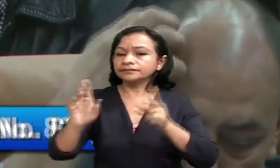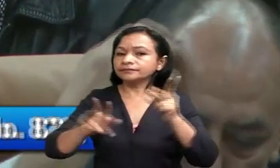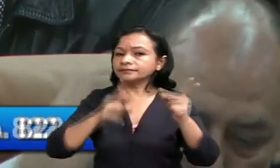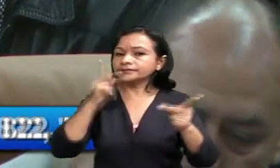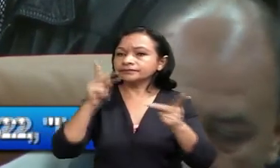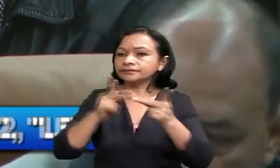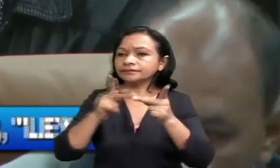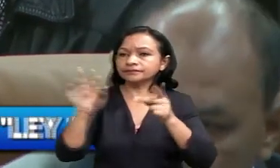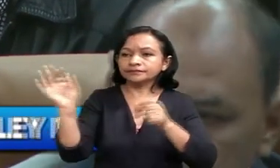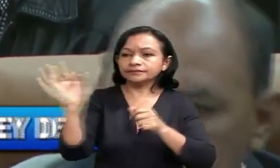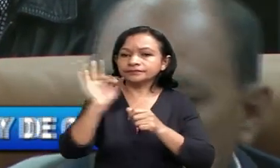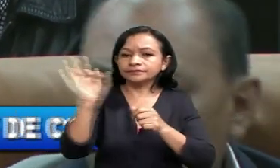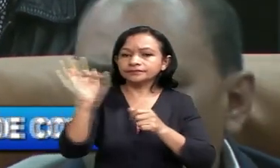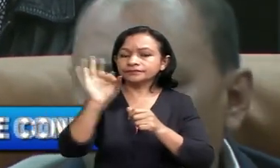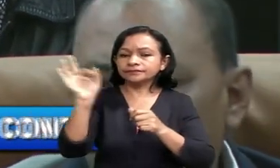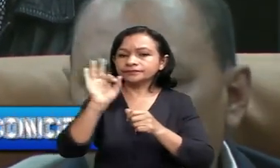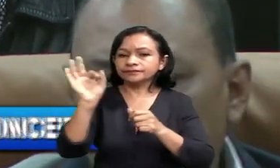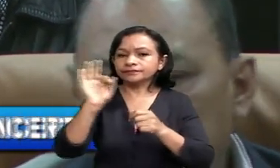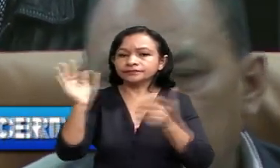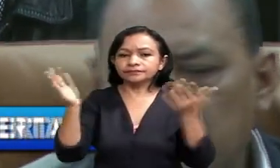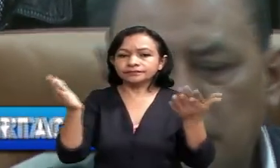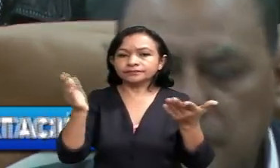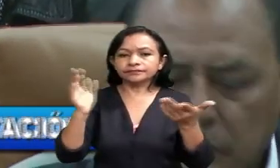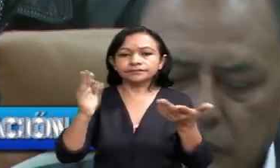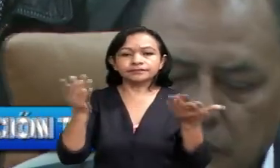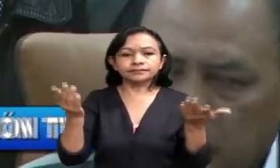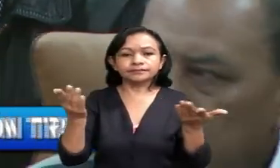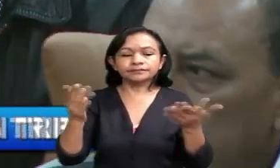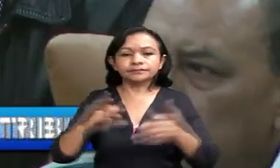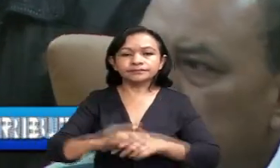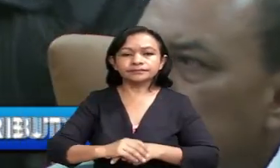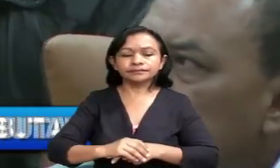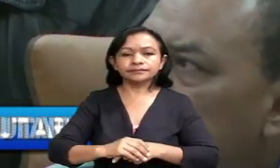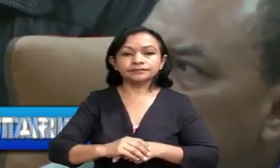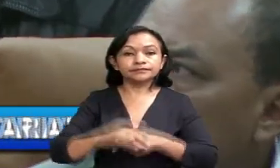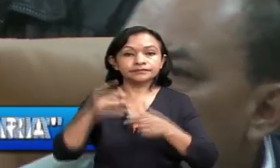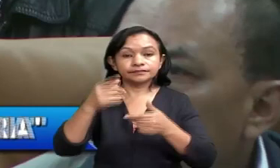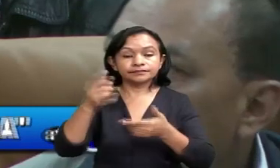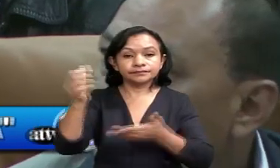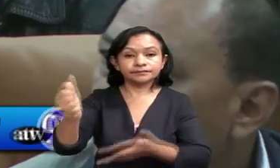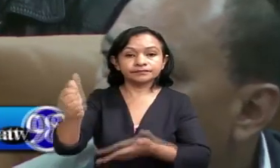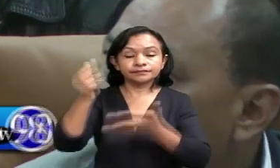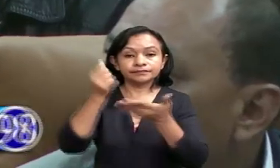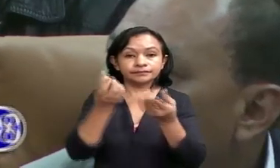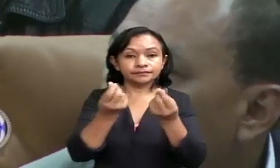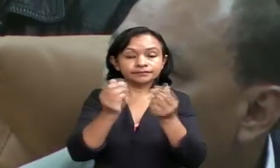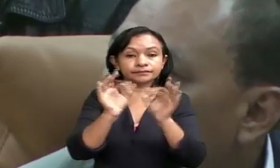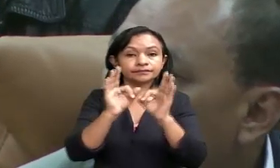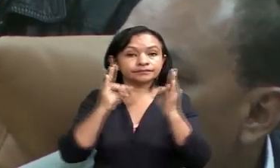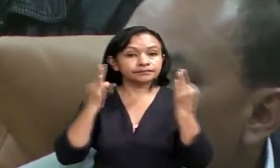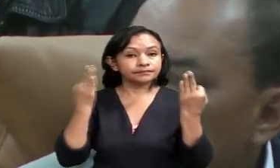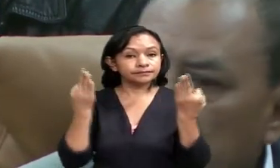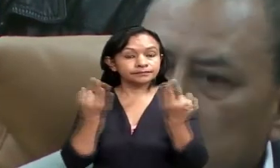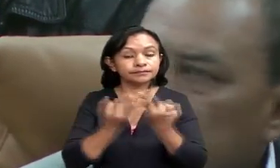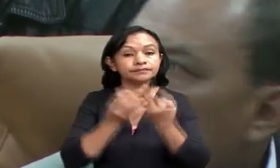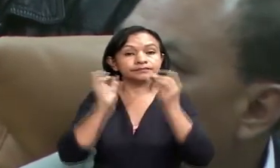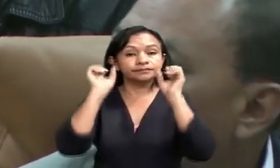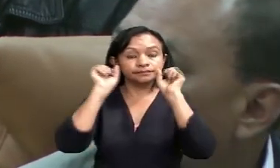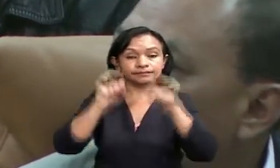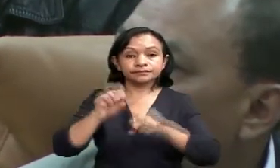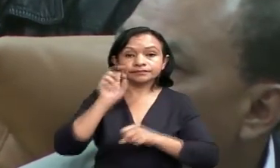exactamente los motivos por los cuales de repente tu ingreso familiar se puede ver